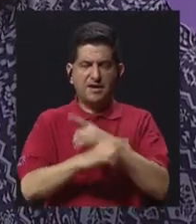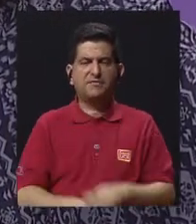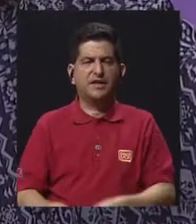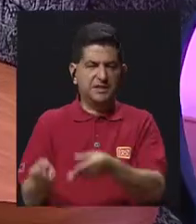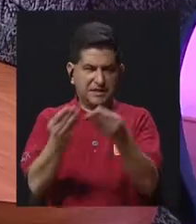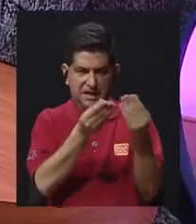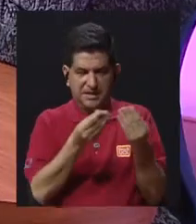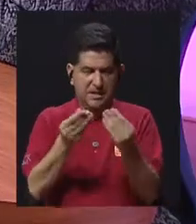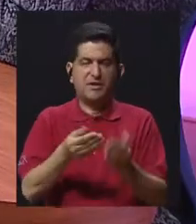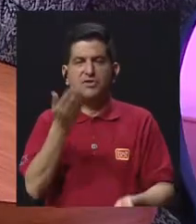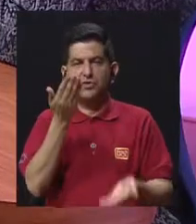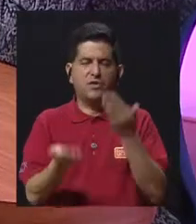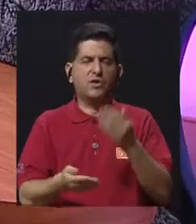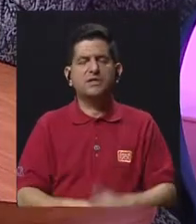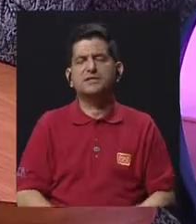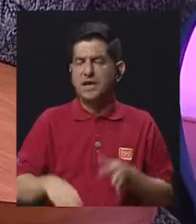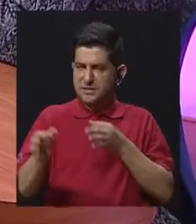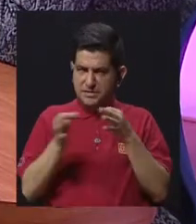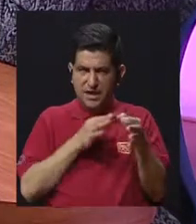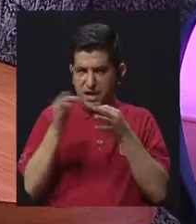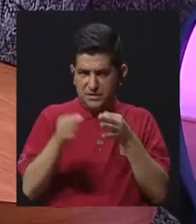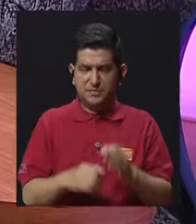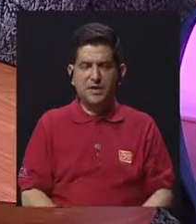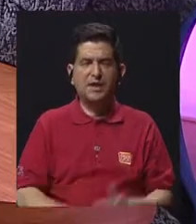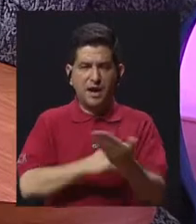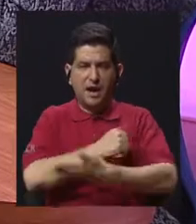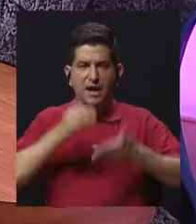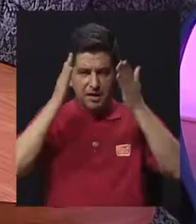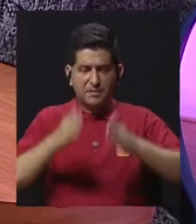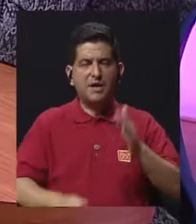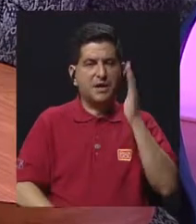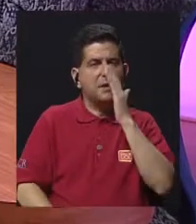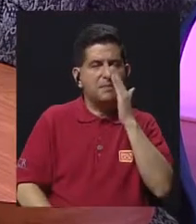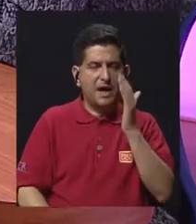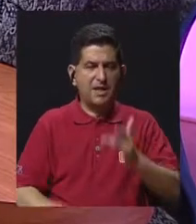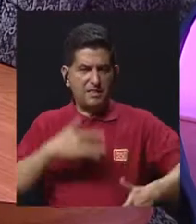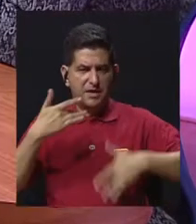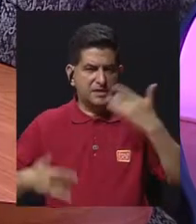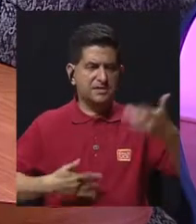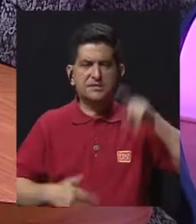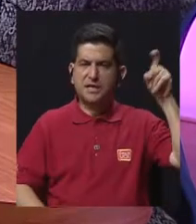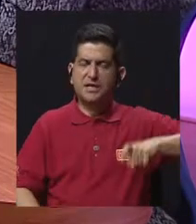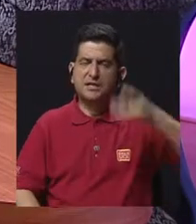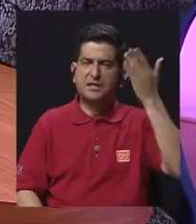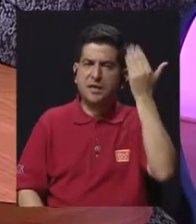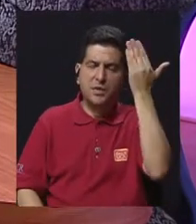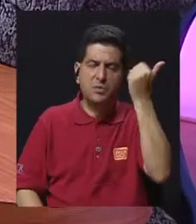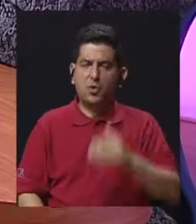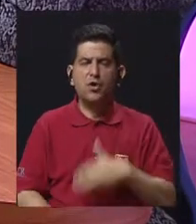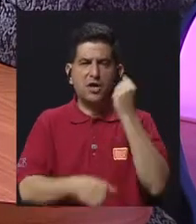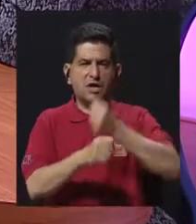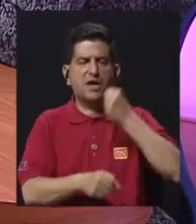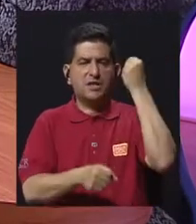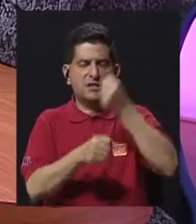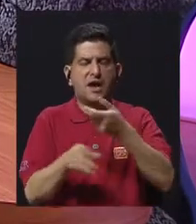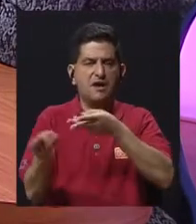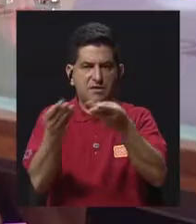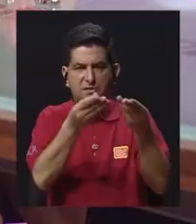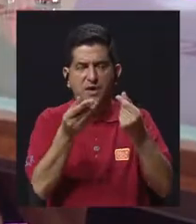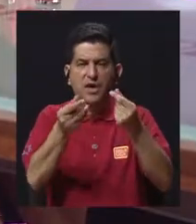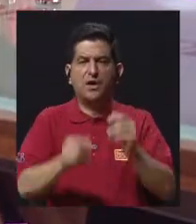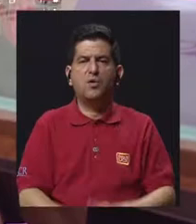territorio? Tal vez si nos cuentan un poco como campesinas y madres, ¿por qué sienten esta necesidad de trabajar la tierra,